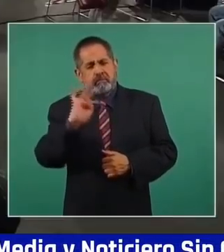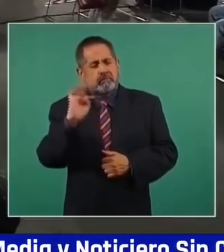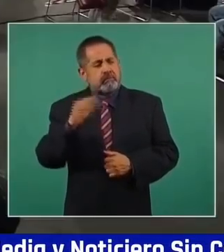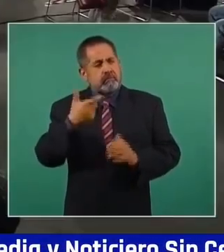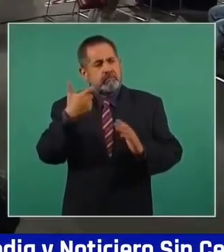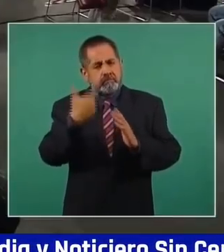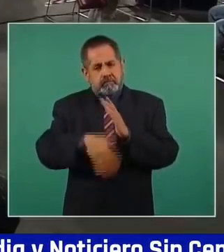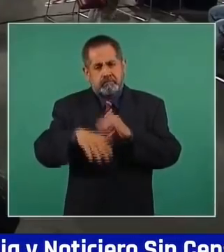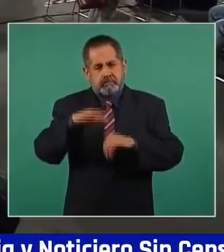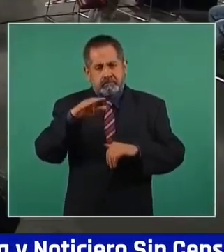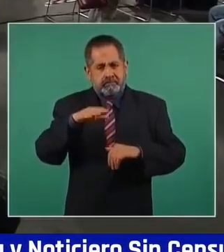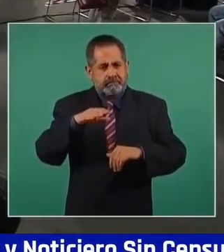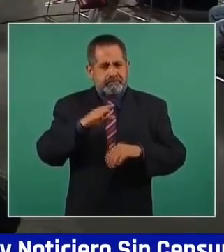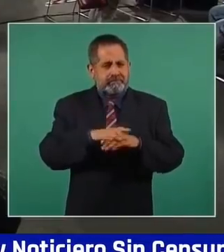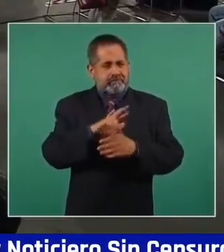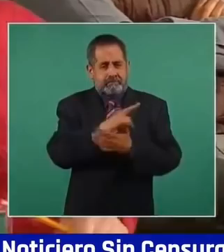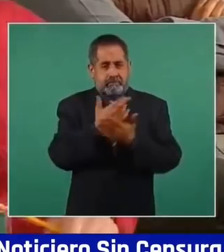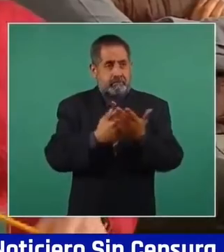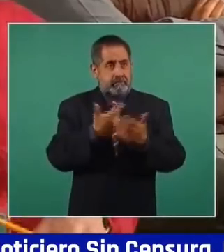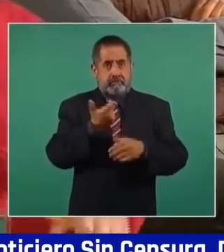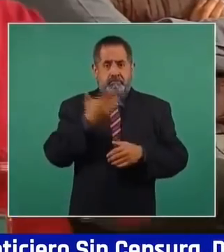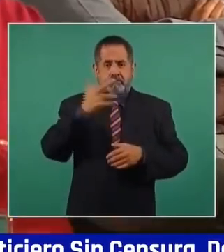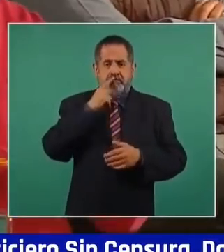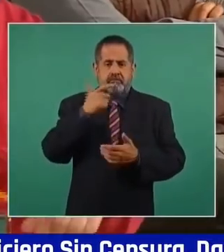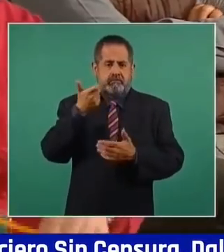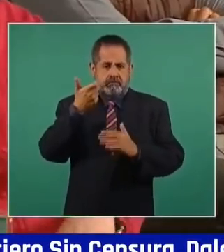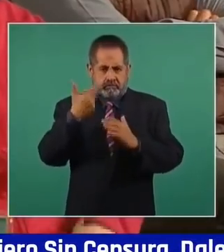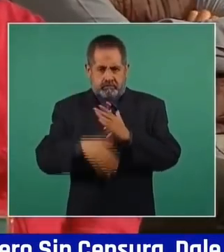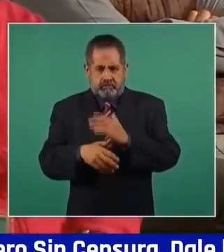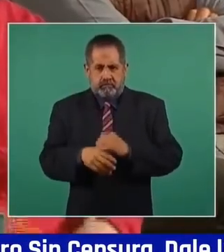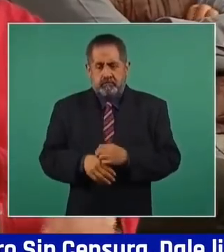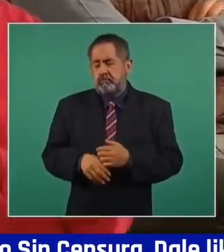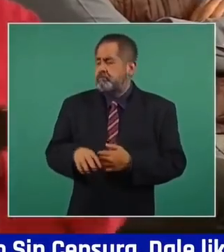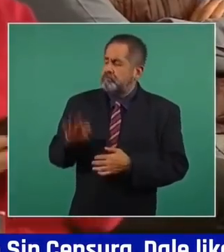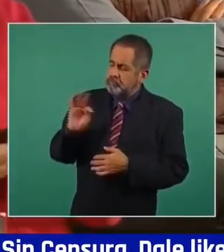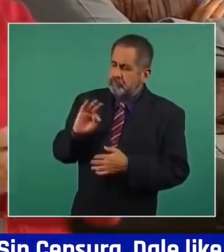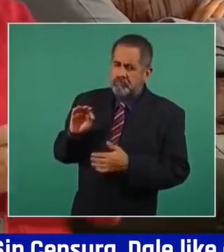recibos que llegan en Sonora? O quitar los subsidios.